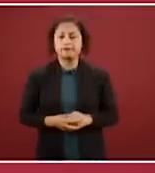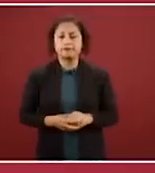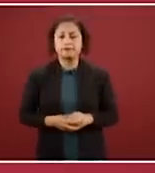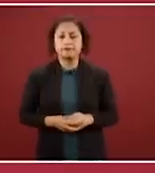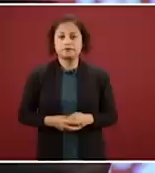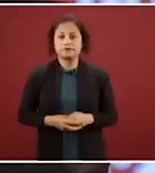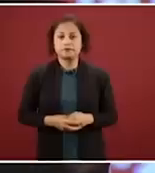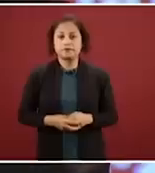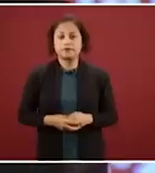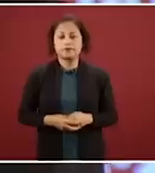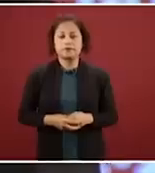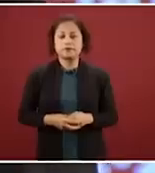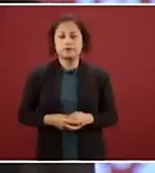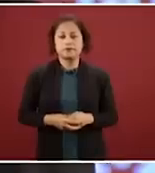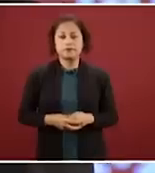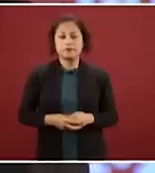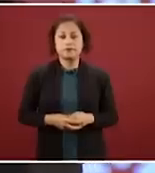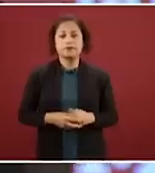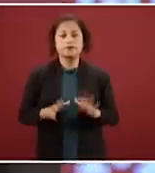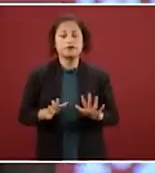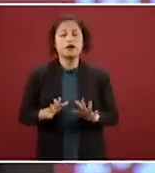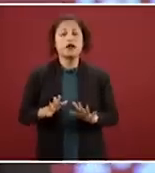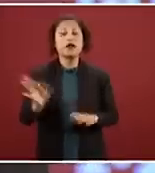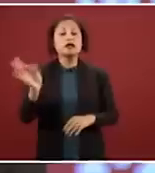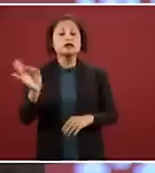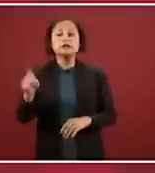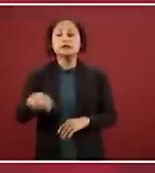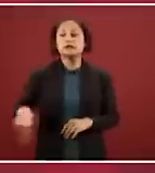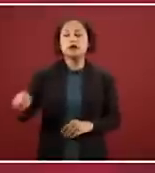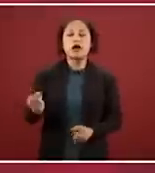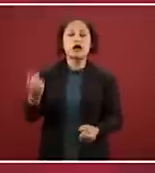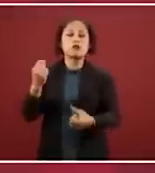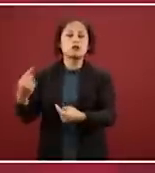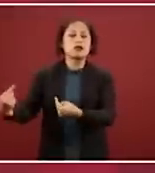No vamos a caer en ninguna provocación.